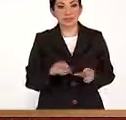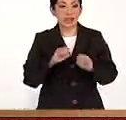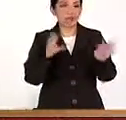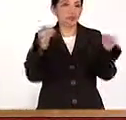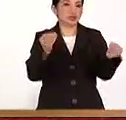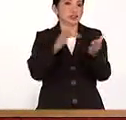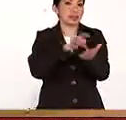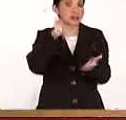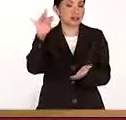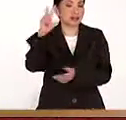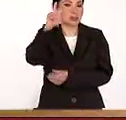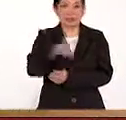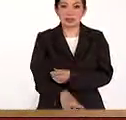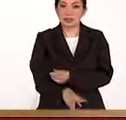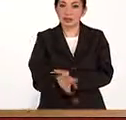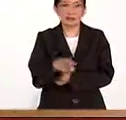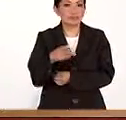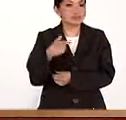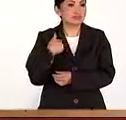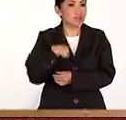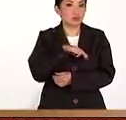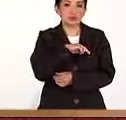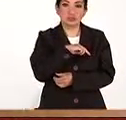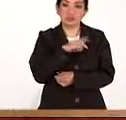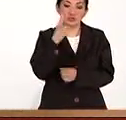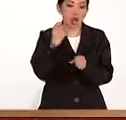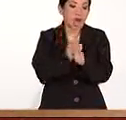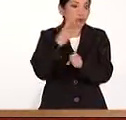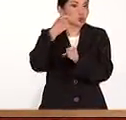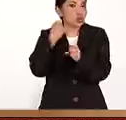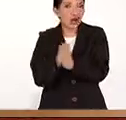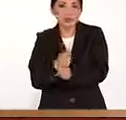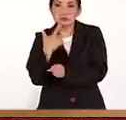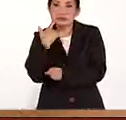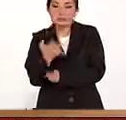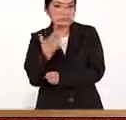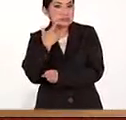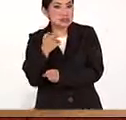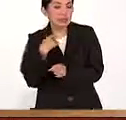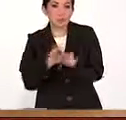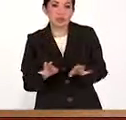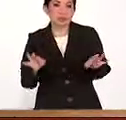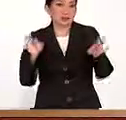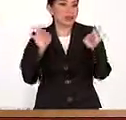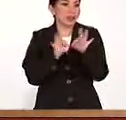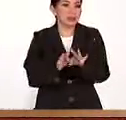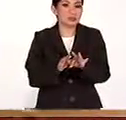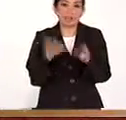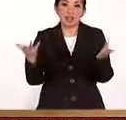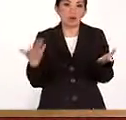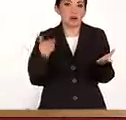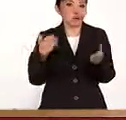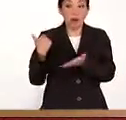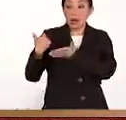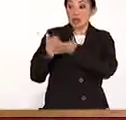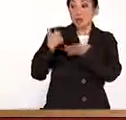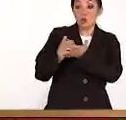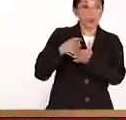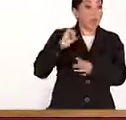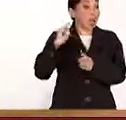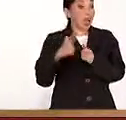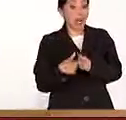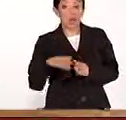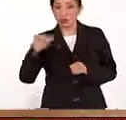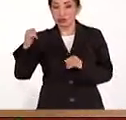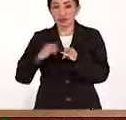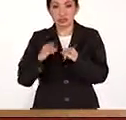muchísimas gracias de veras porque para nosotros año con año este esfuerzo es importante en los patrocinios detrás ni nada por el